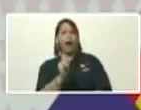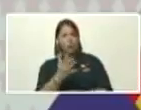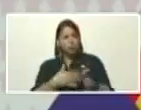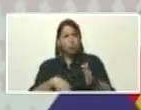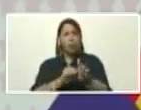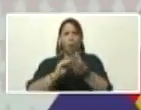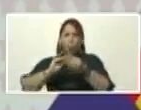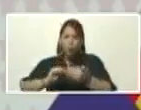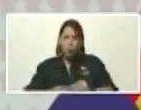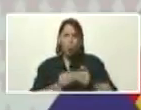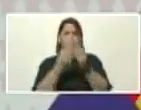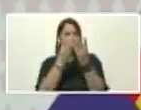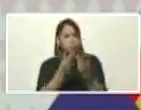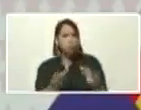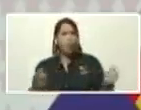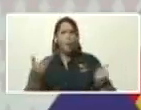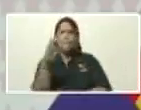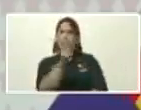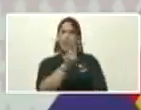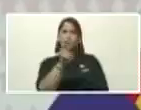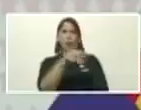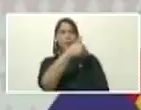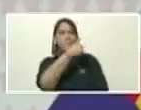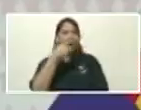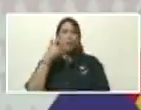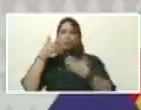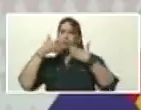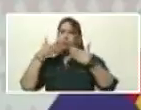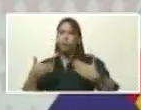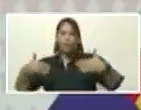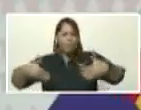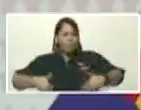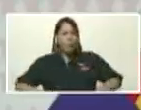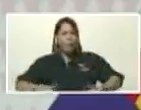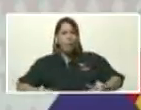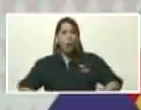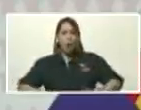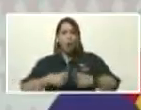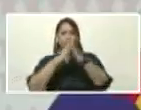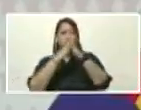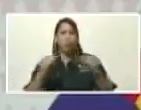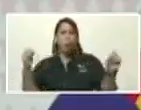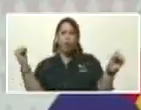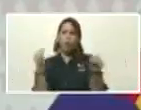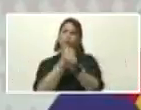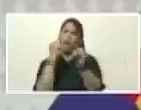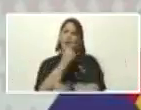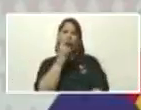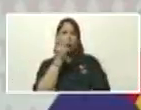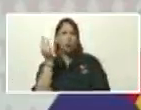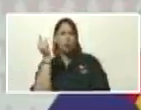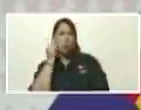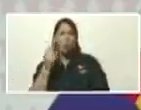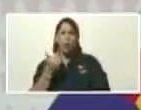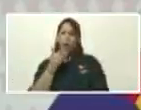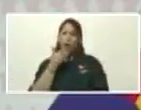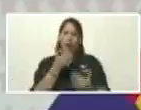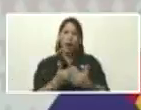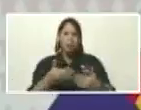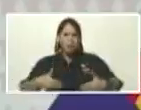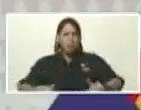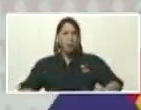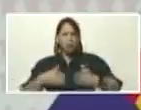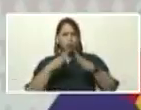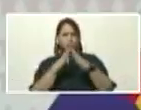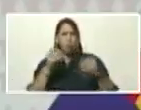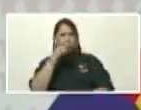recuperando, Venezuela está mejorando gracias al esfuerzo de la clase obrera, gracias al esfuerzo de todo